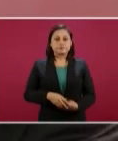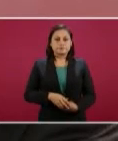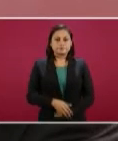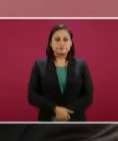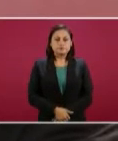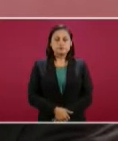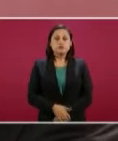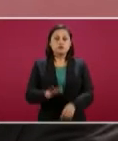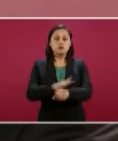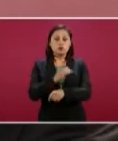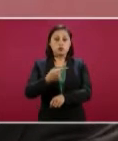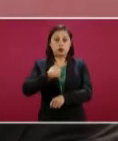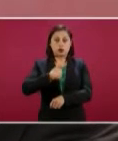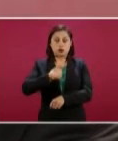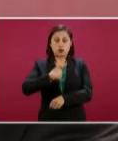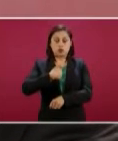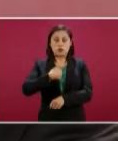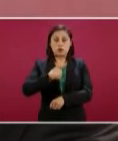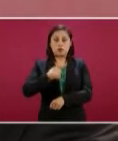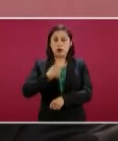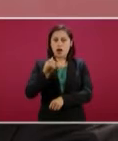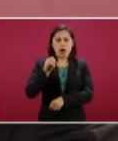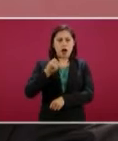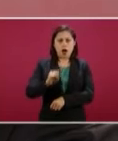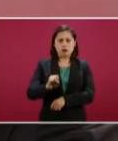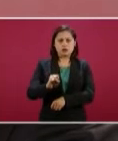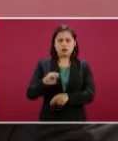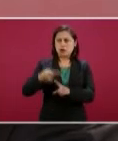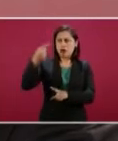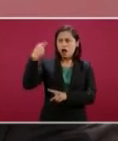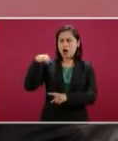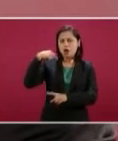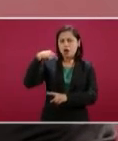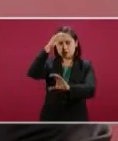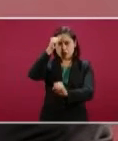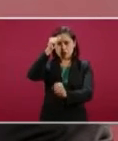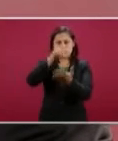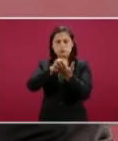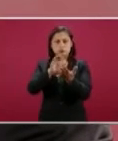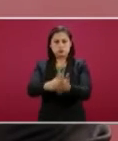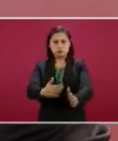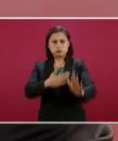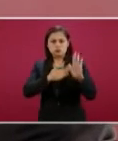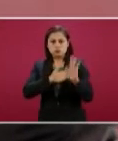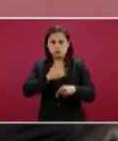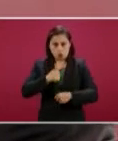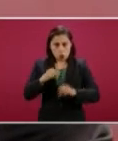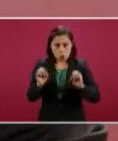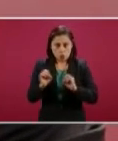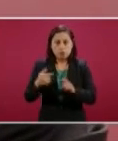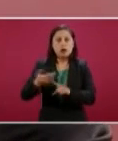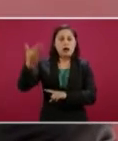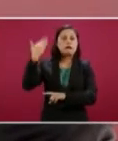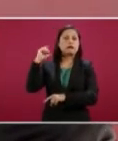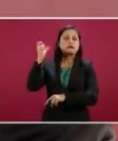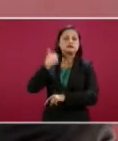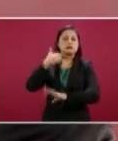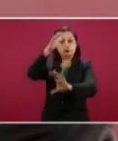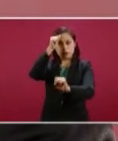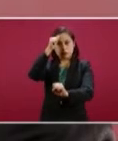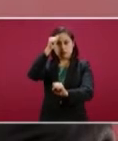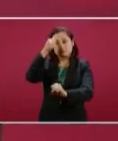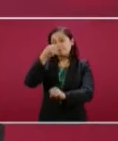ver con Iguala en Ayotzinapa, tuvo un efecto en el ánimo social de un calado profundo e